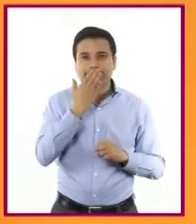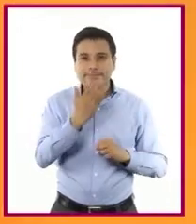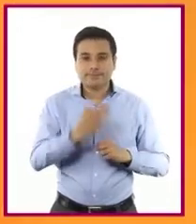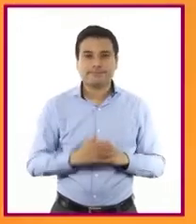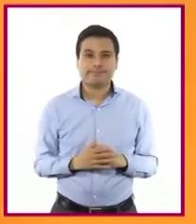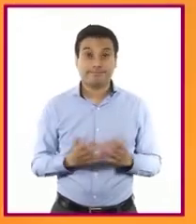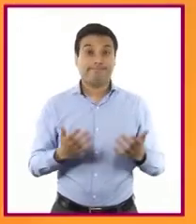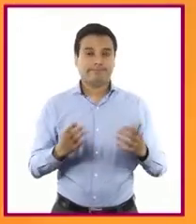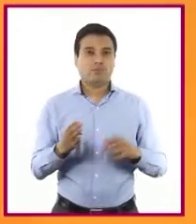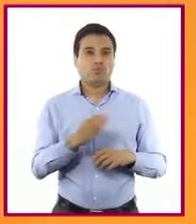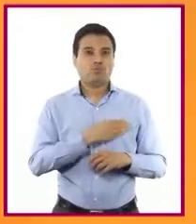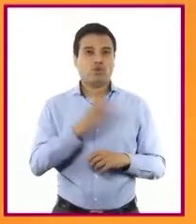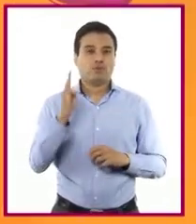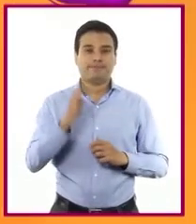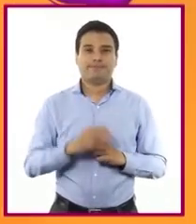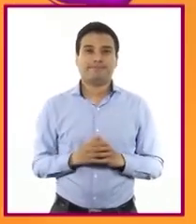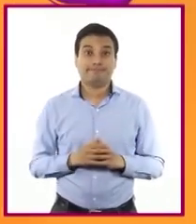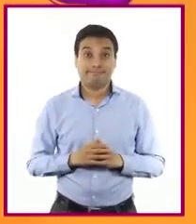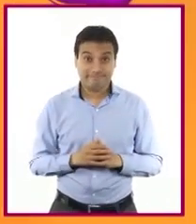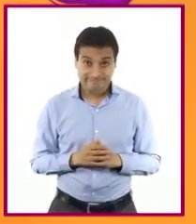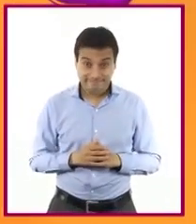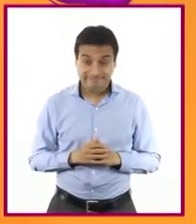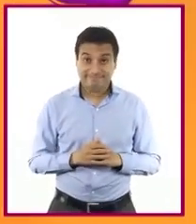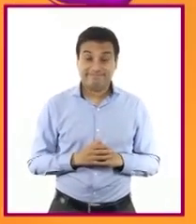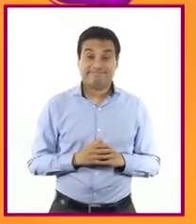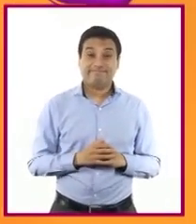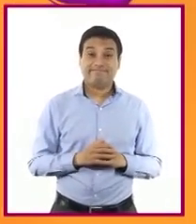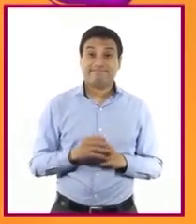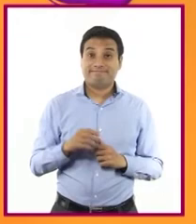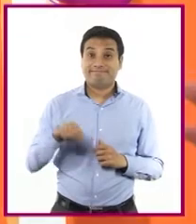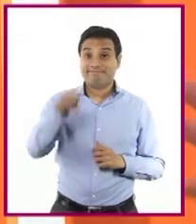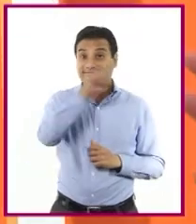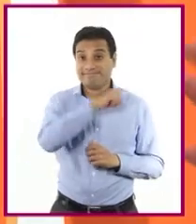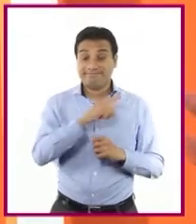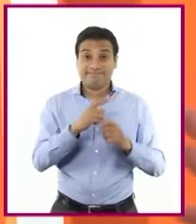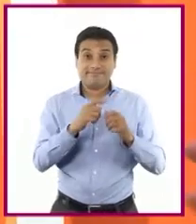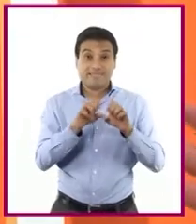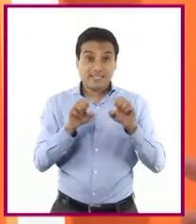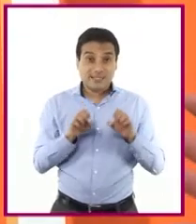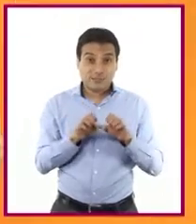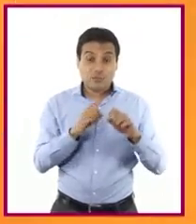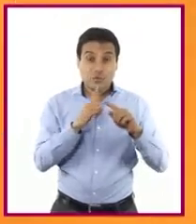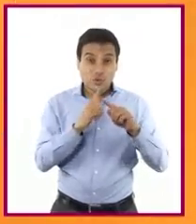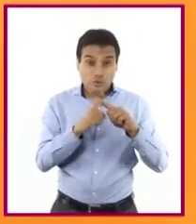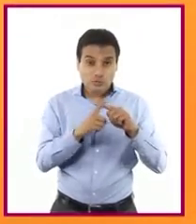Bueno, equipo cromosomas, llevan ya 200 puntos.